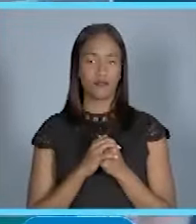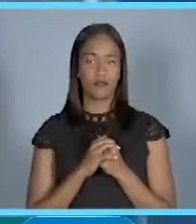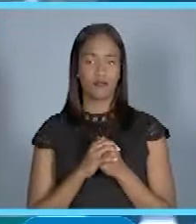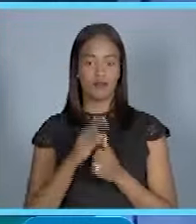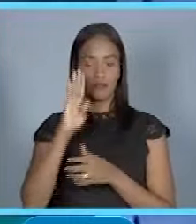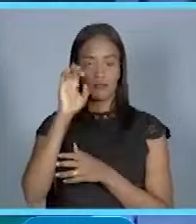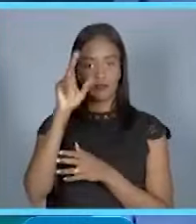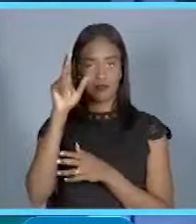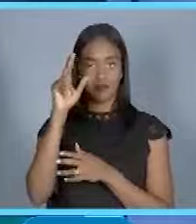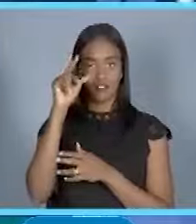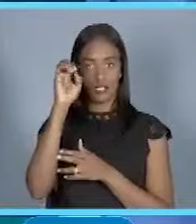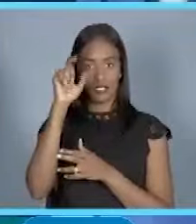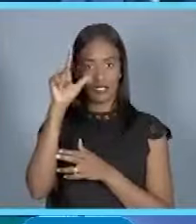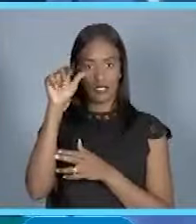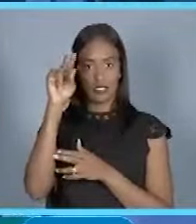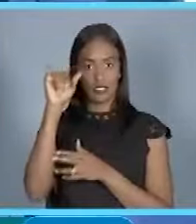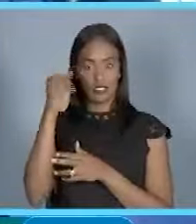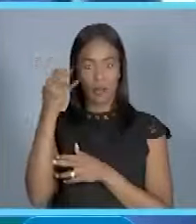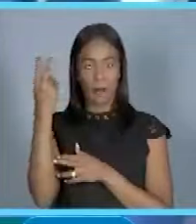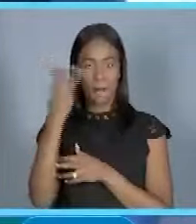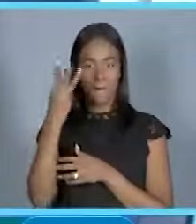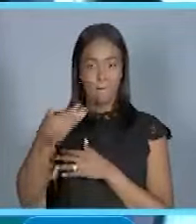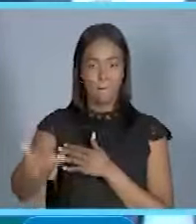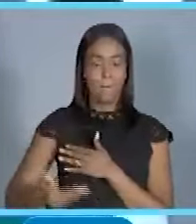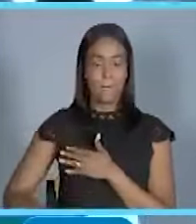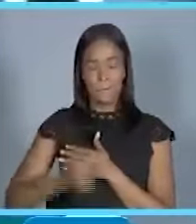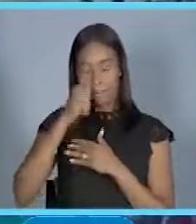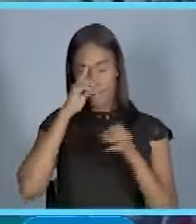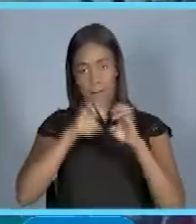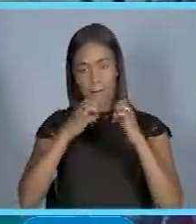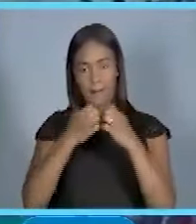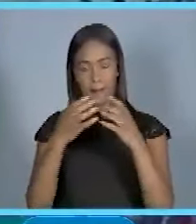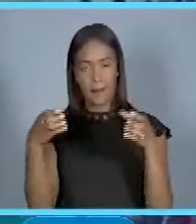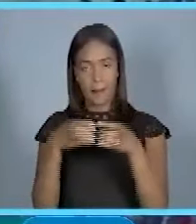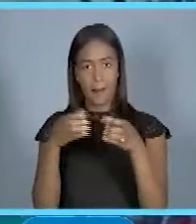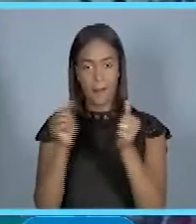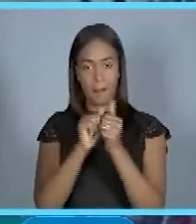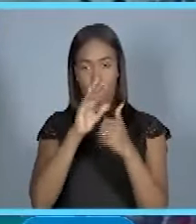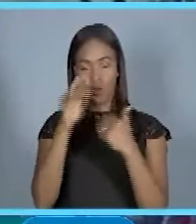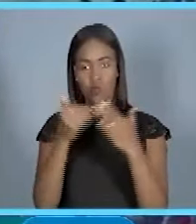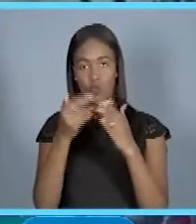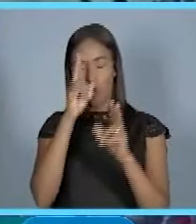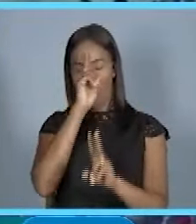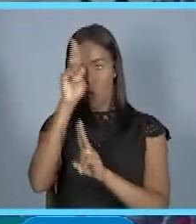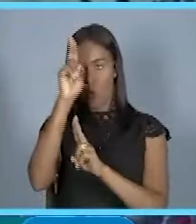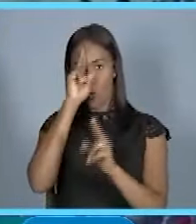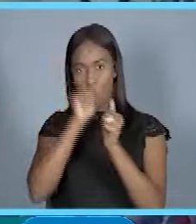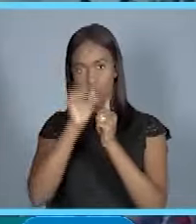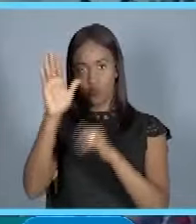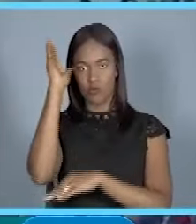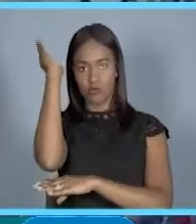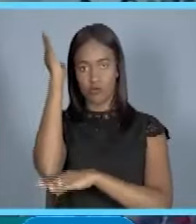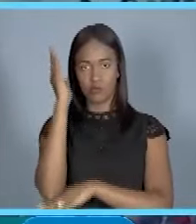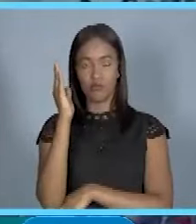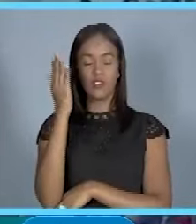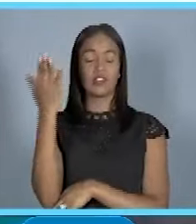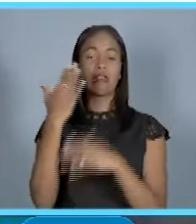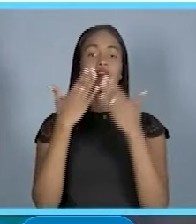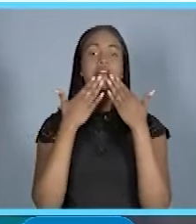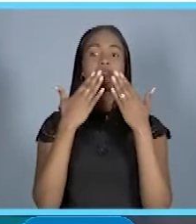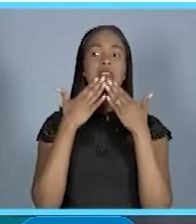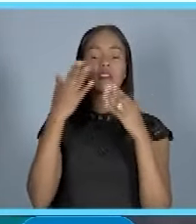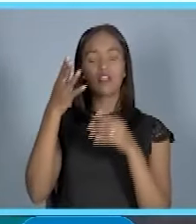Volodymyr Zelensky fue recibido este miércoles por el Parlamento británico con todos los honores. En su discurso, Zelensky